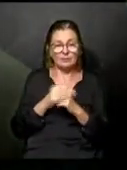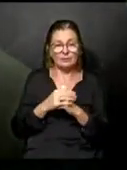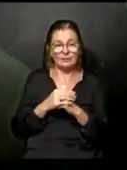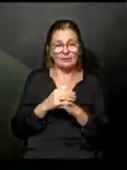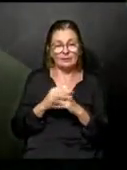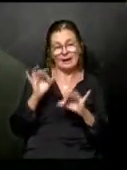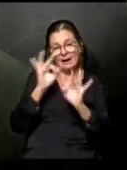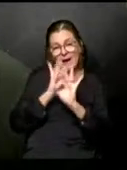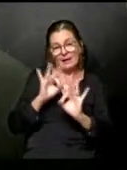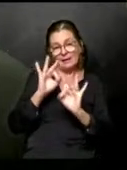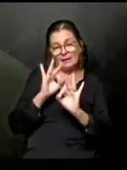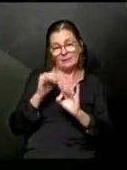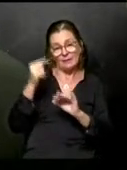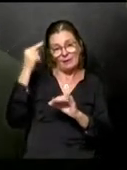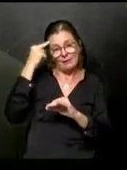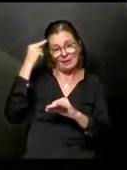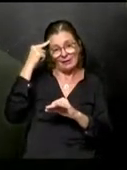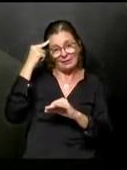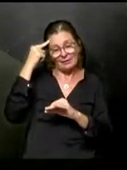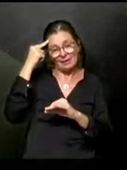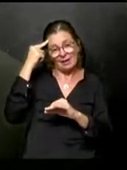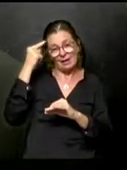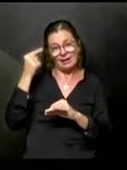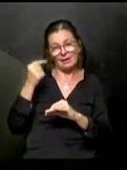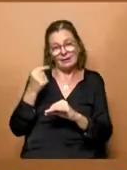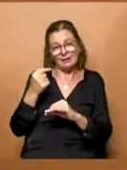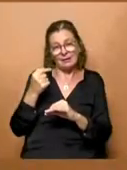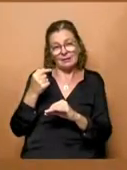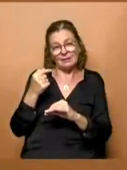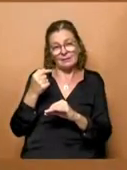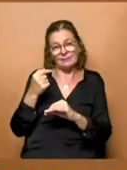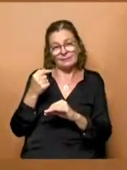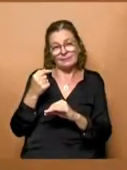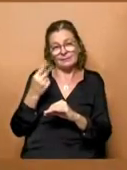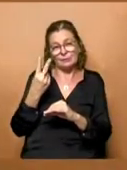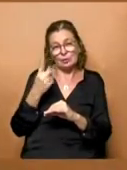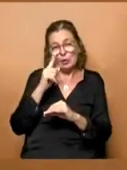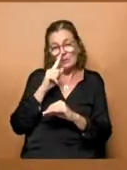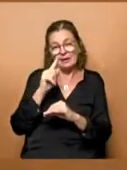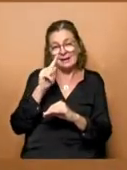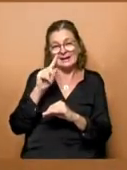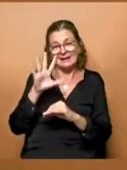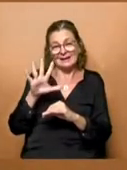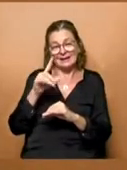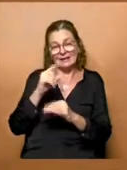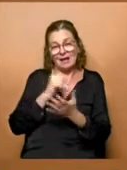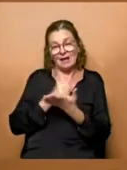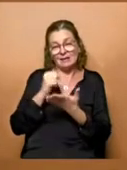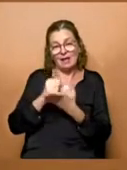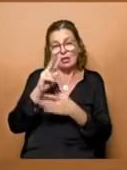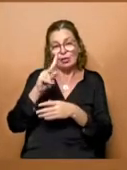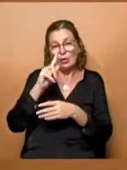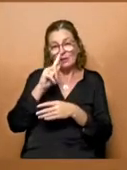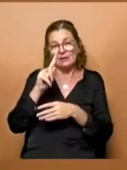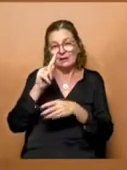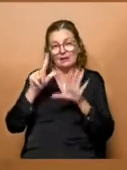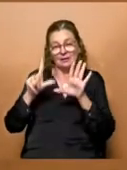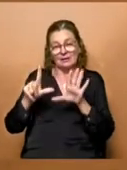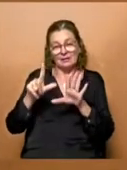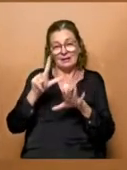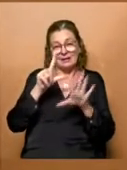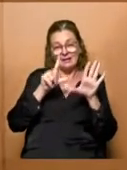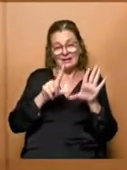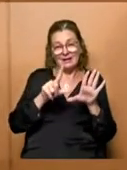Nada, se me viene a la cabeza cuando entre 2015 y 2017 hicimos una encuesta y 7 de